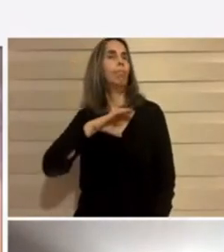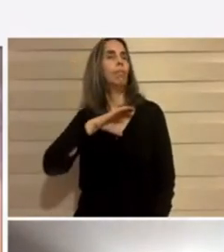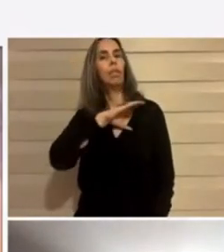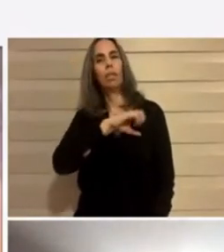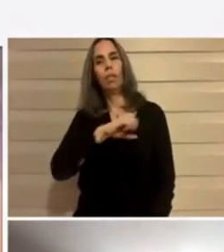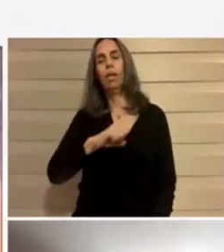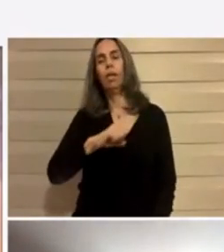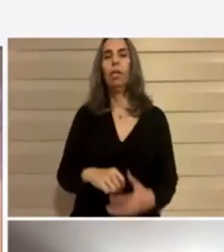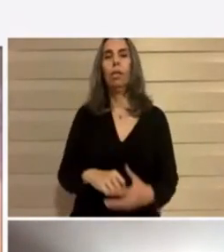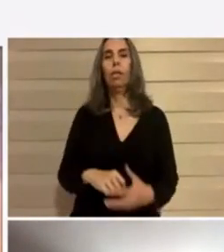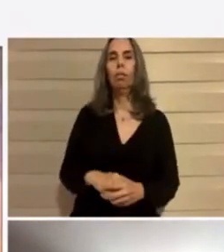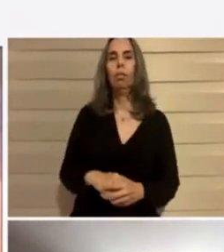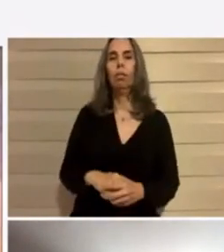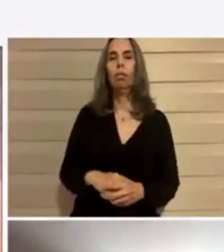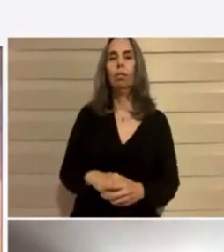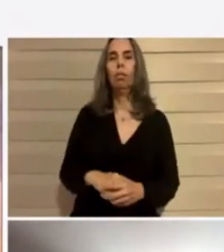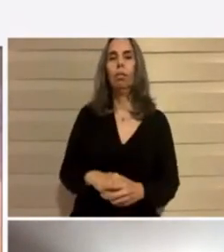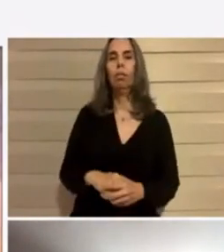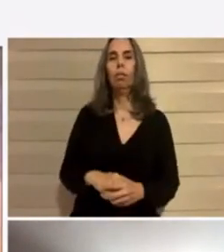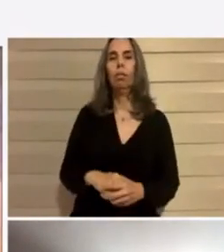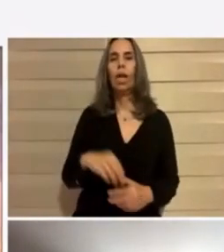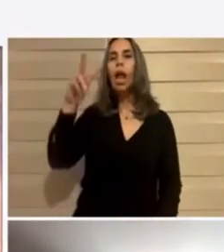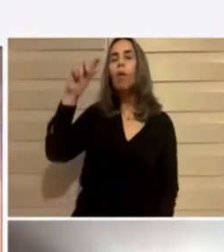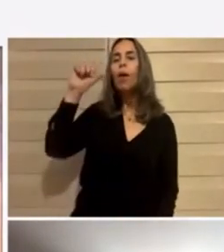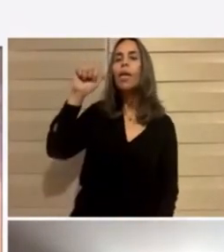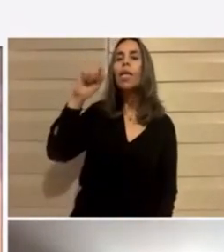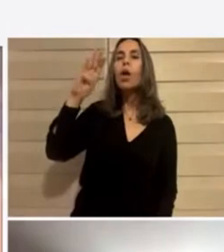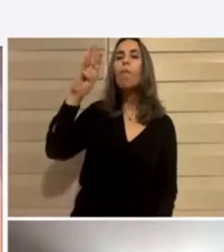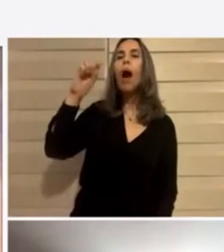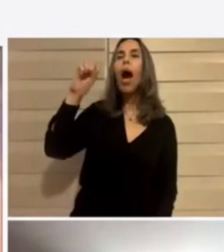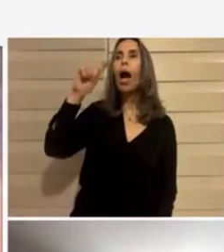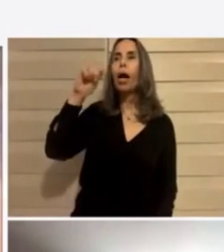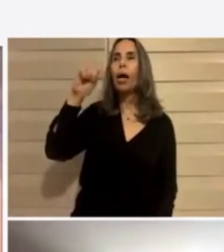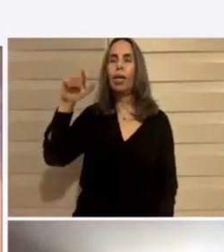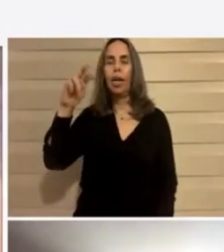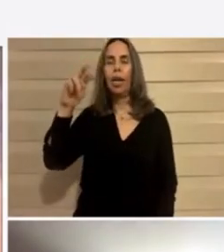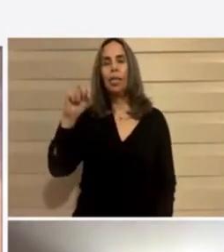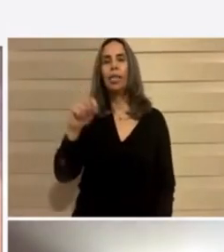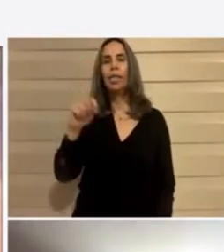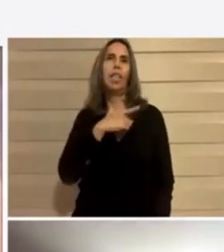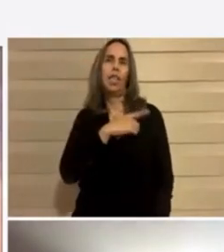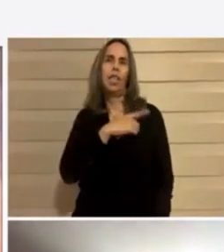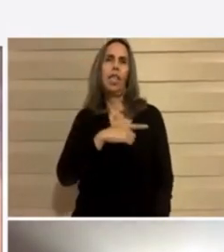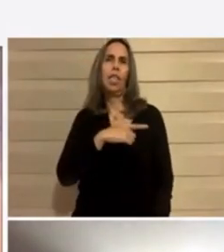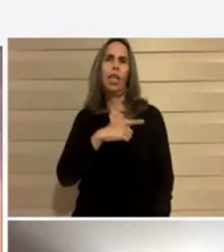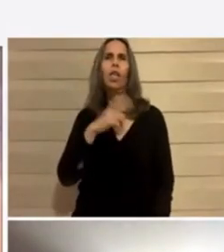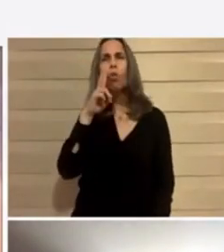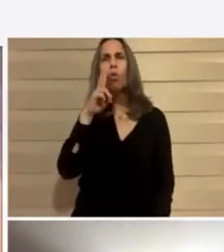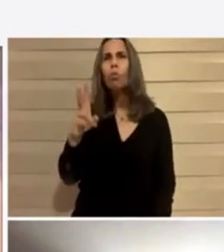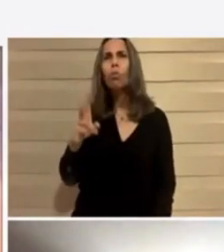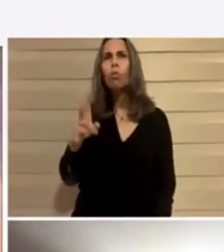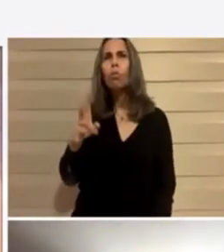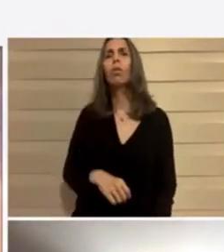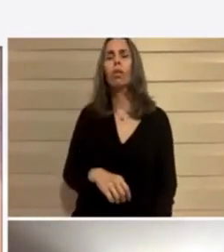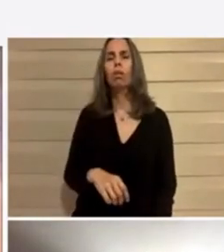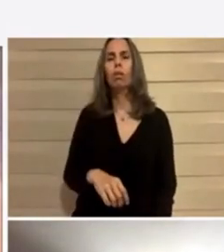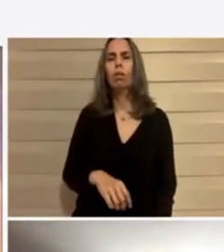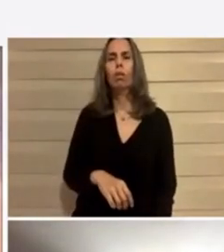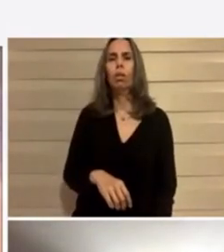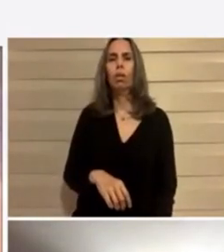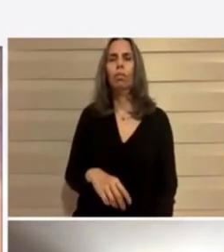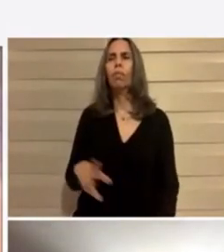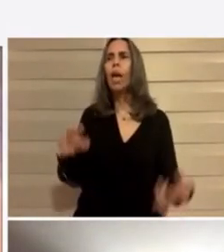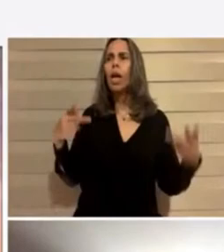Wagner, yo dudaría que no te gustara, porque básicamente tienes dragones, tienes personas con espadas,